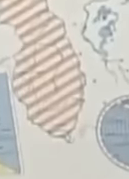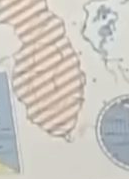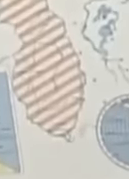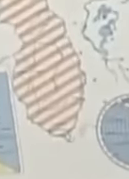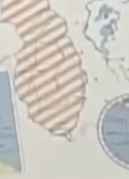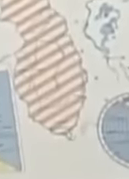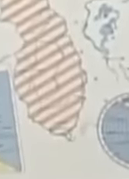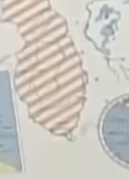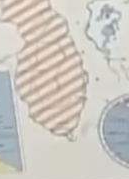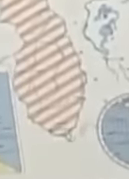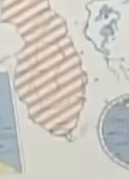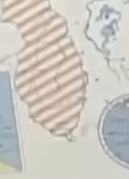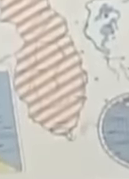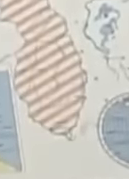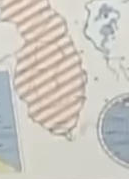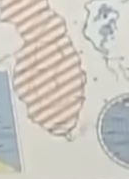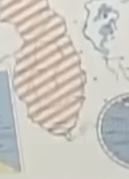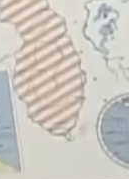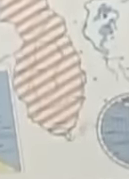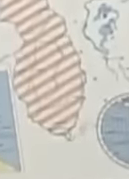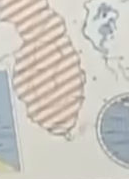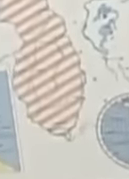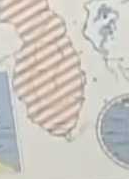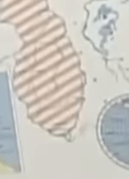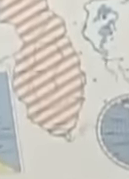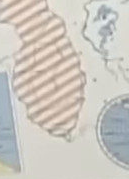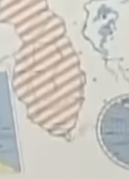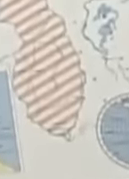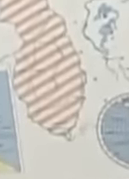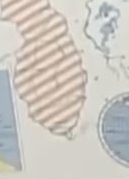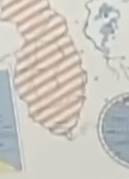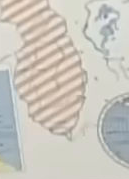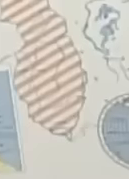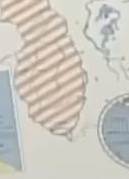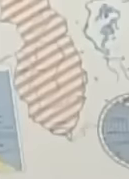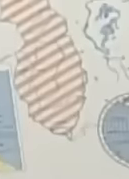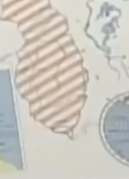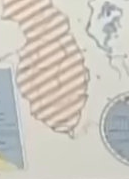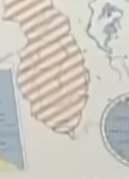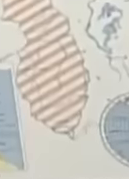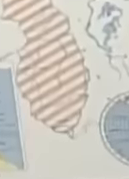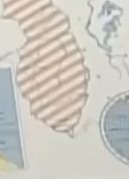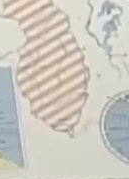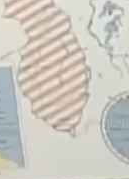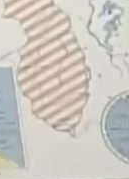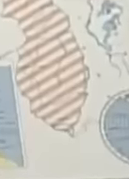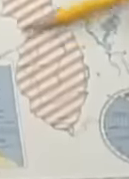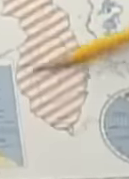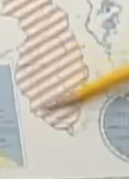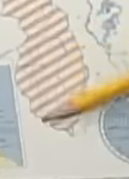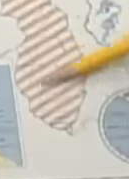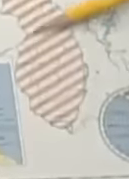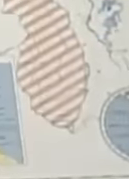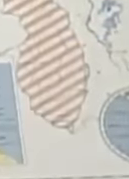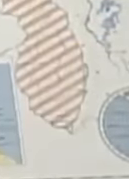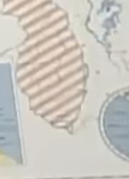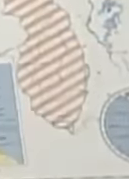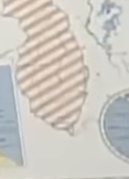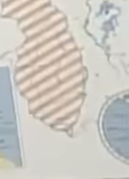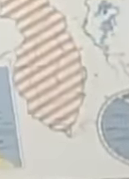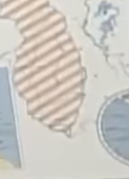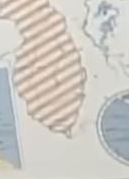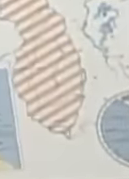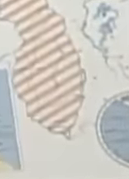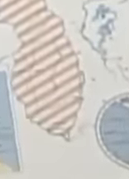Británico a la Gran República de Venezuela, antes República de Colombia. Aquí estamos,